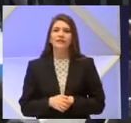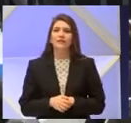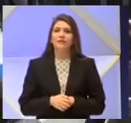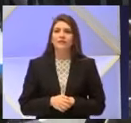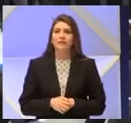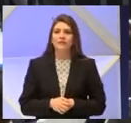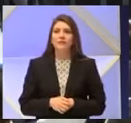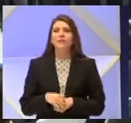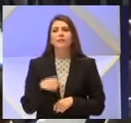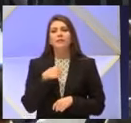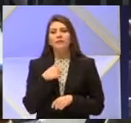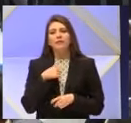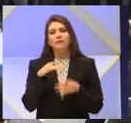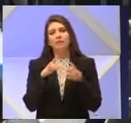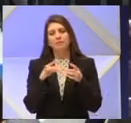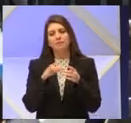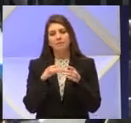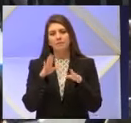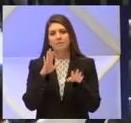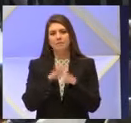la ponencia más corta